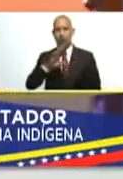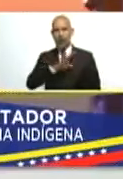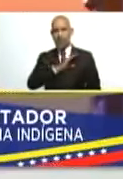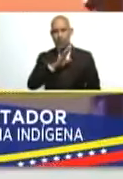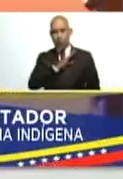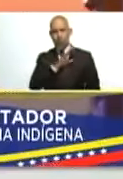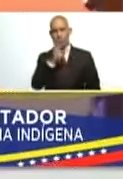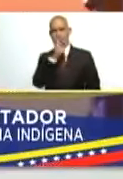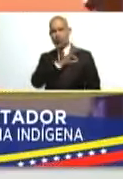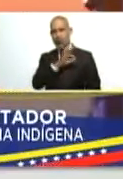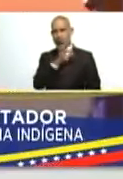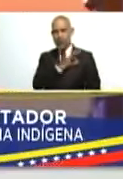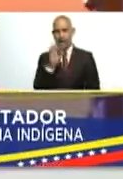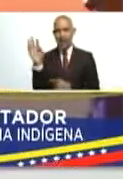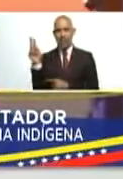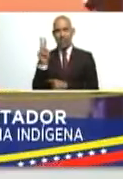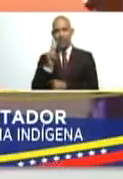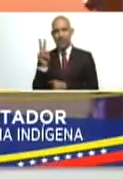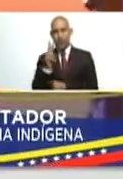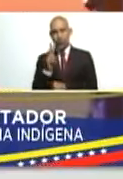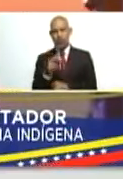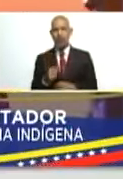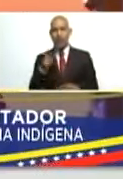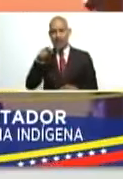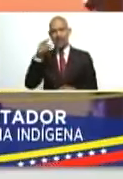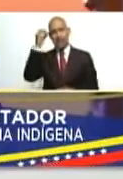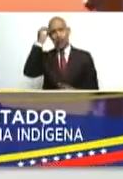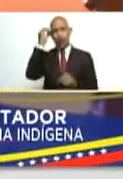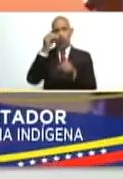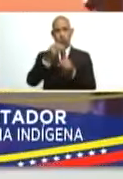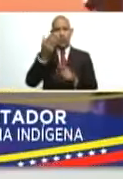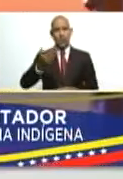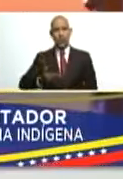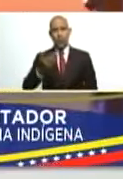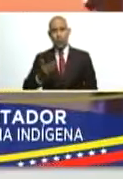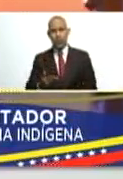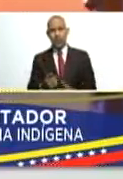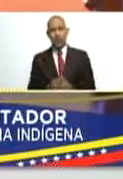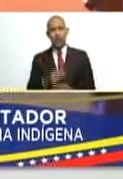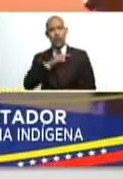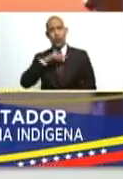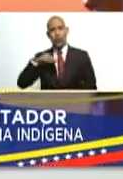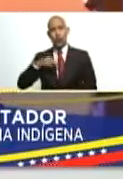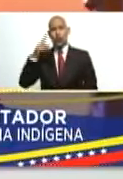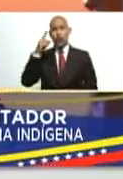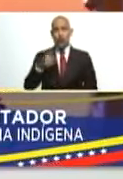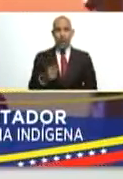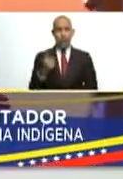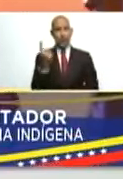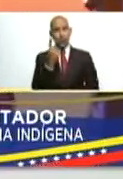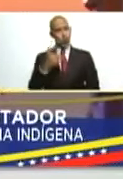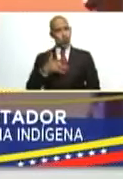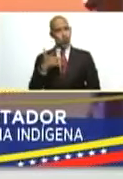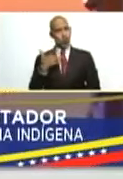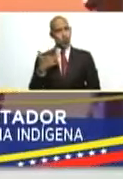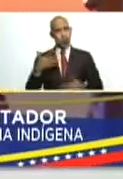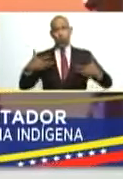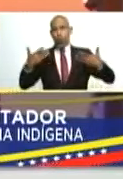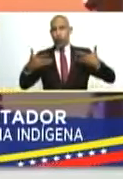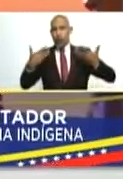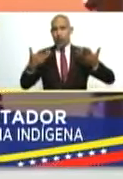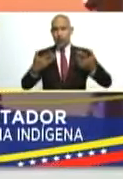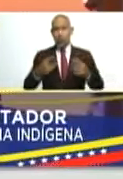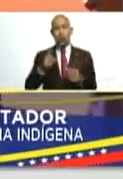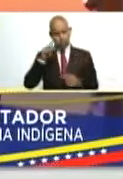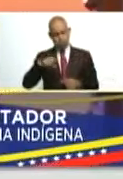social, con ese objetivo. Entonces no nos podemos quedar contentos, aunque debemos estar